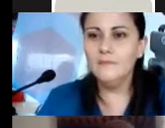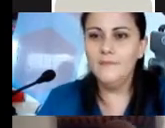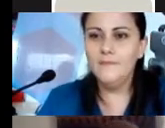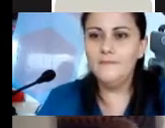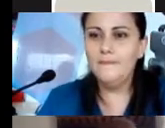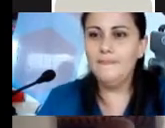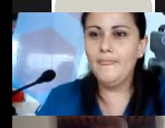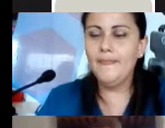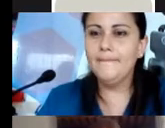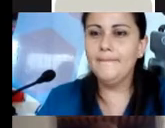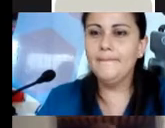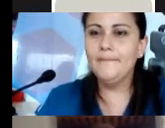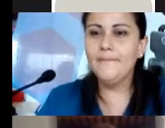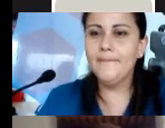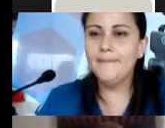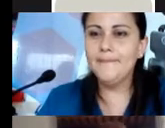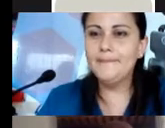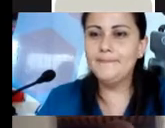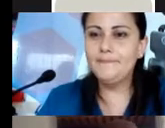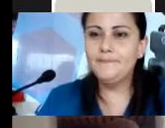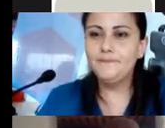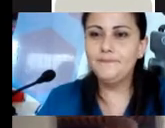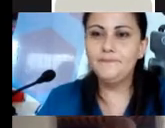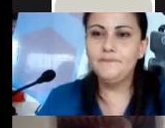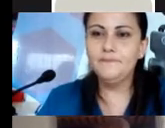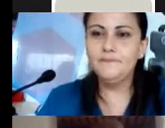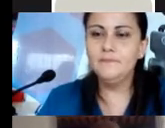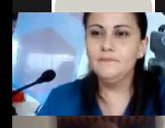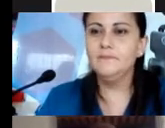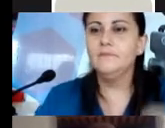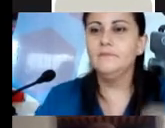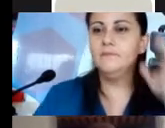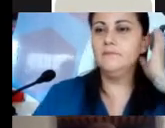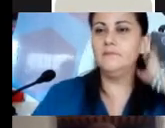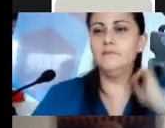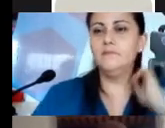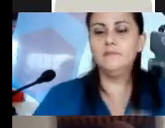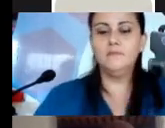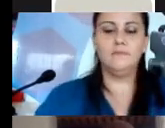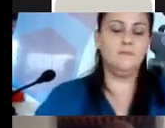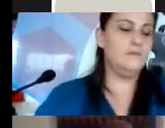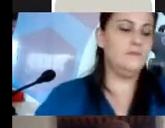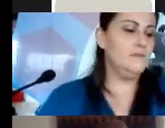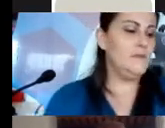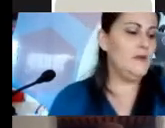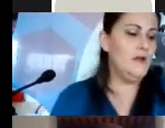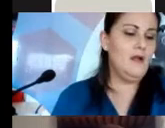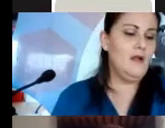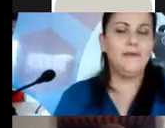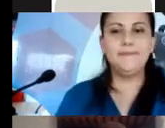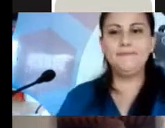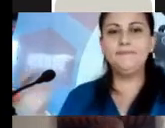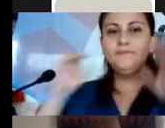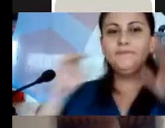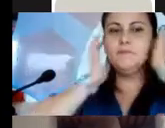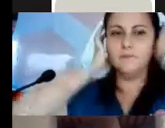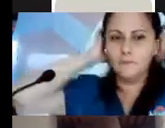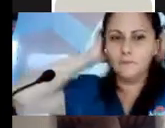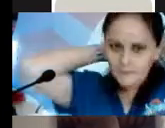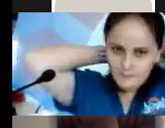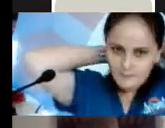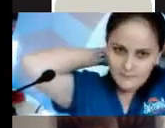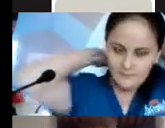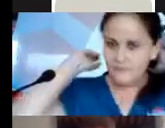probado los colores, pero a veces los temas de cambiar los colores hacen que se ensucie muy rápido y la madre debería tener 2 fundas o le costaría mucho